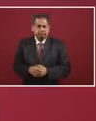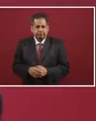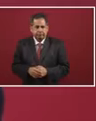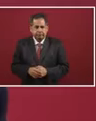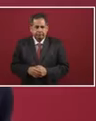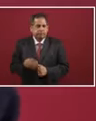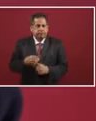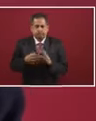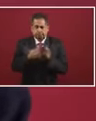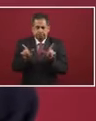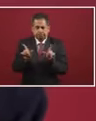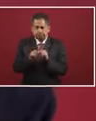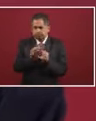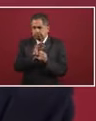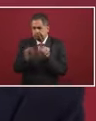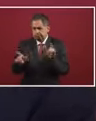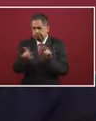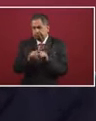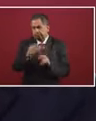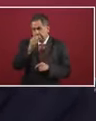me resta decir